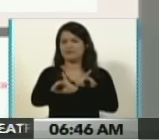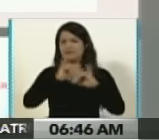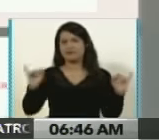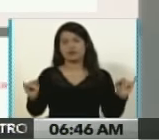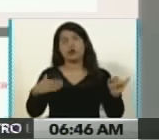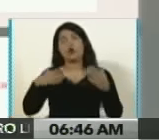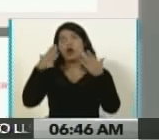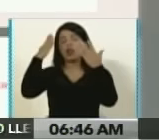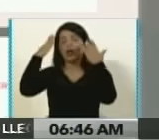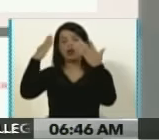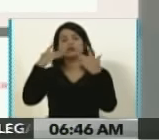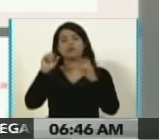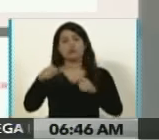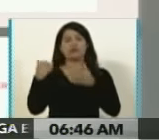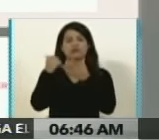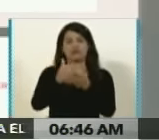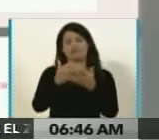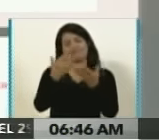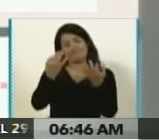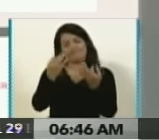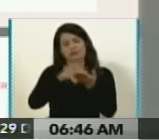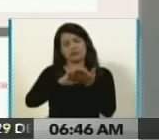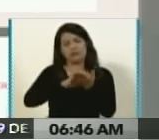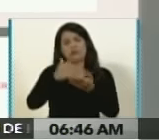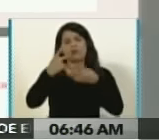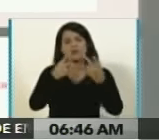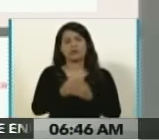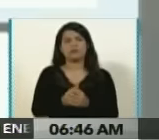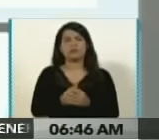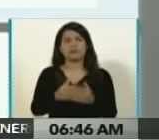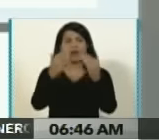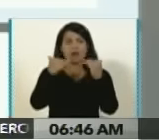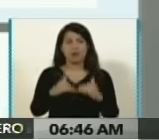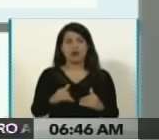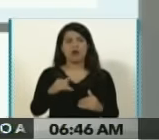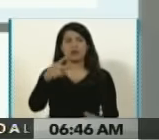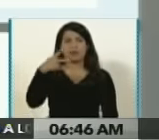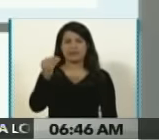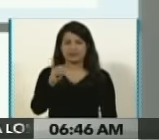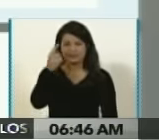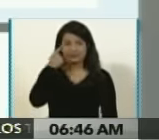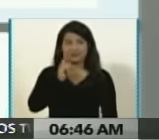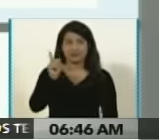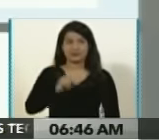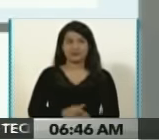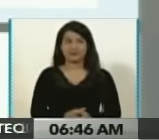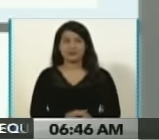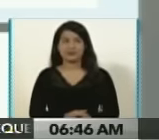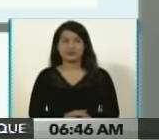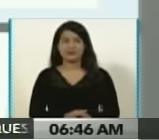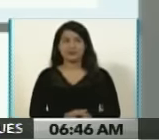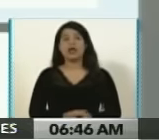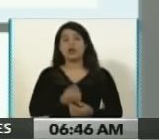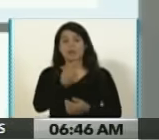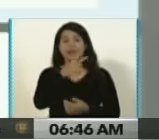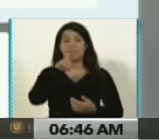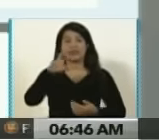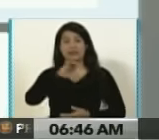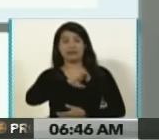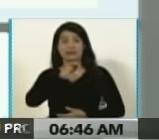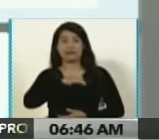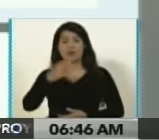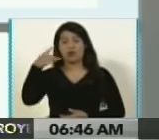que se mete por el rendil político. Tenemos dos mensajes más a través de arroba la pauta BTV y arroba BTV canal 8, 23 de enero.